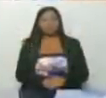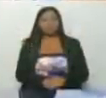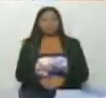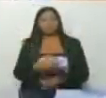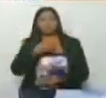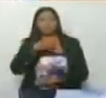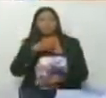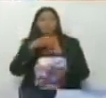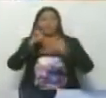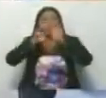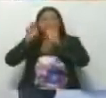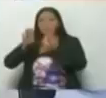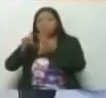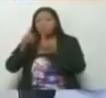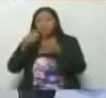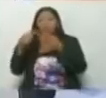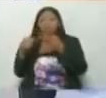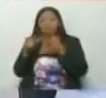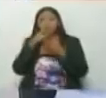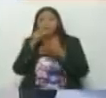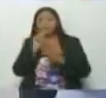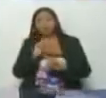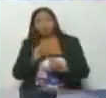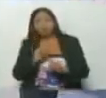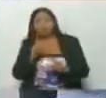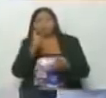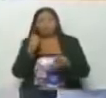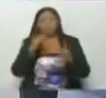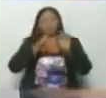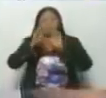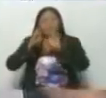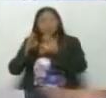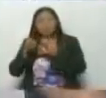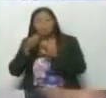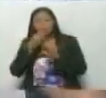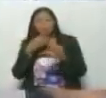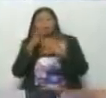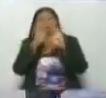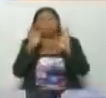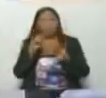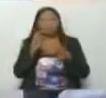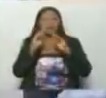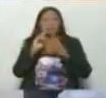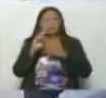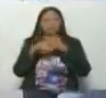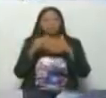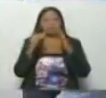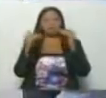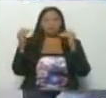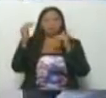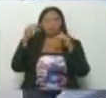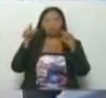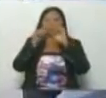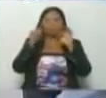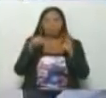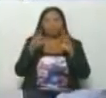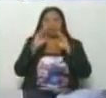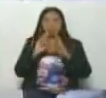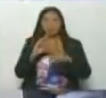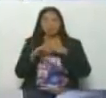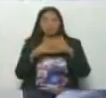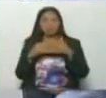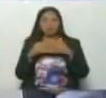excepciones negativas sino por buena parte de los resultados la inmensa mayoría de los resultados que fueron